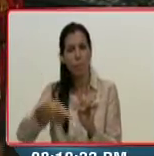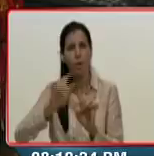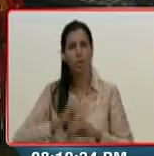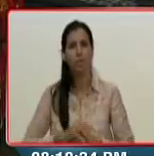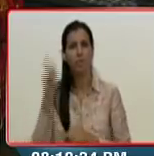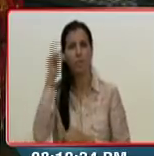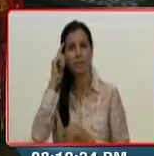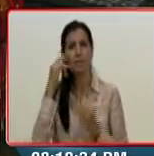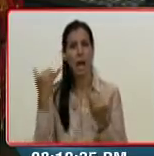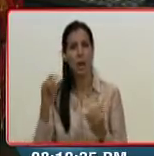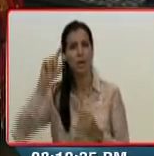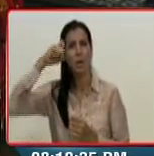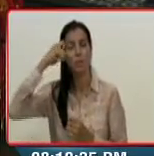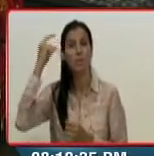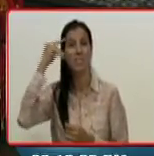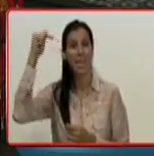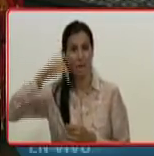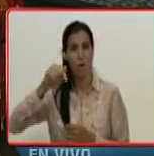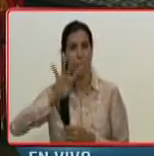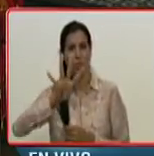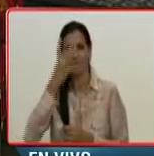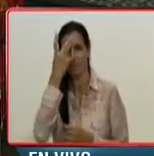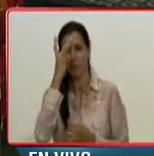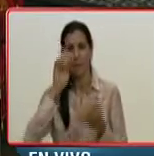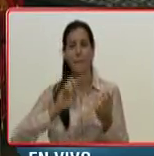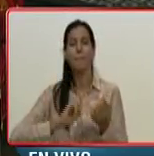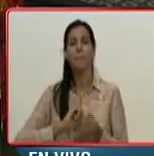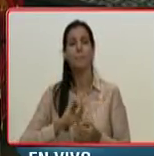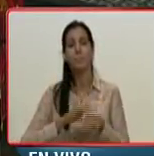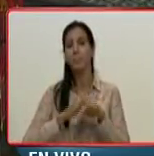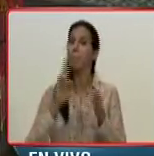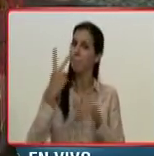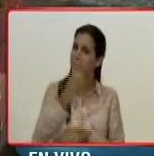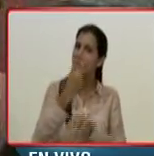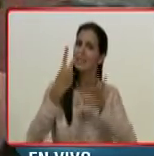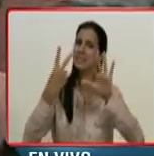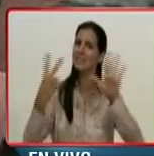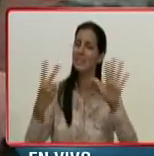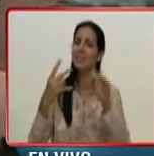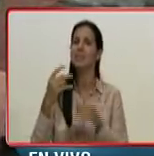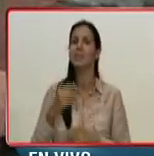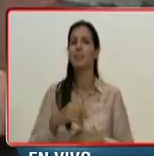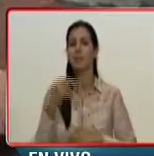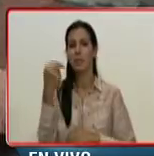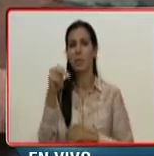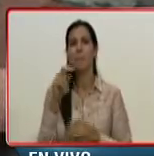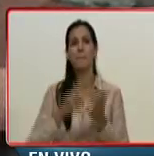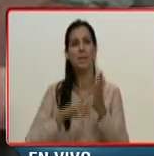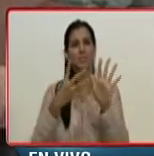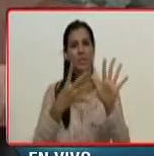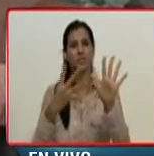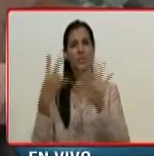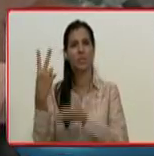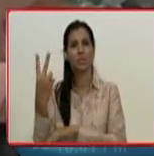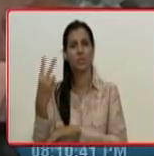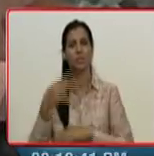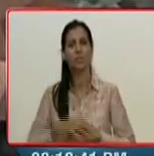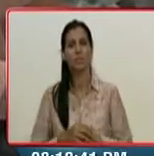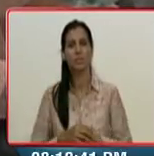fecha que estamos recordando el día de hoy, el 27 de noviembre de 1992, que fue